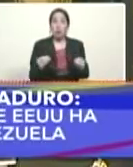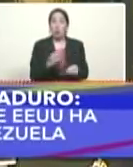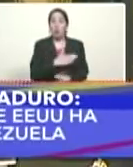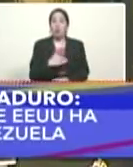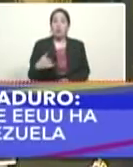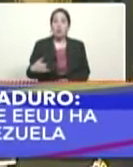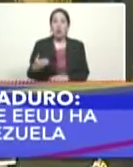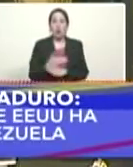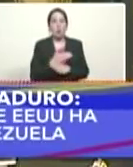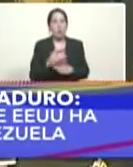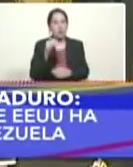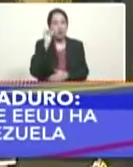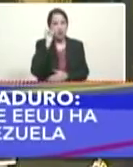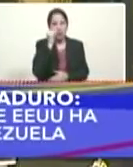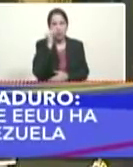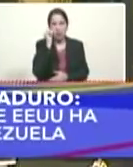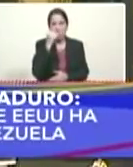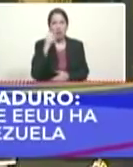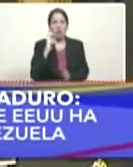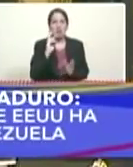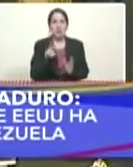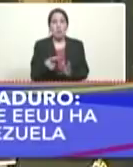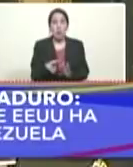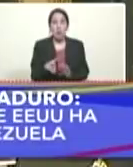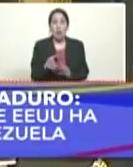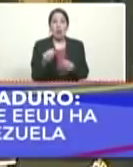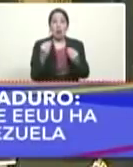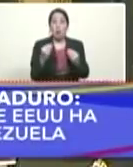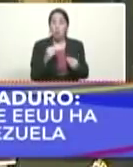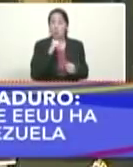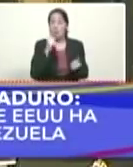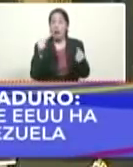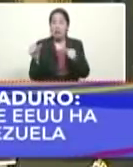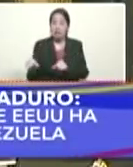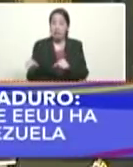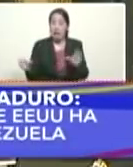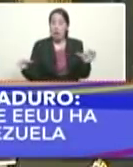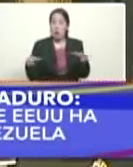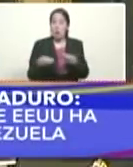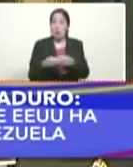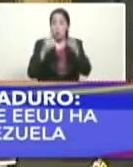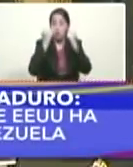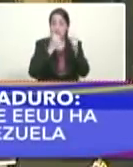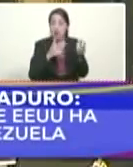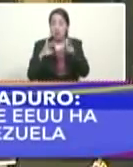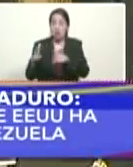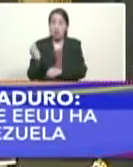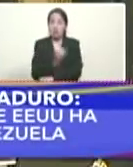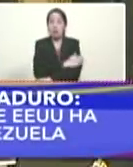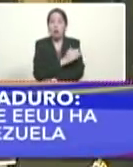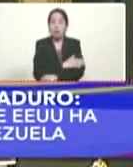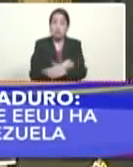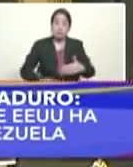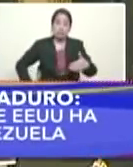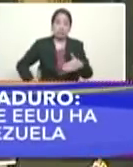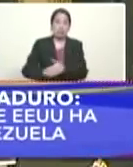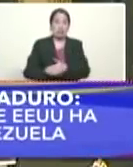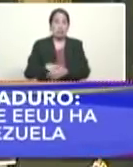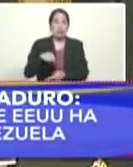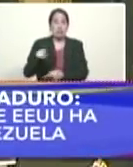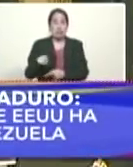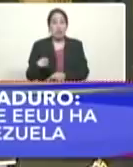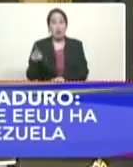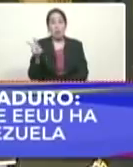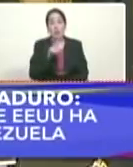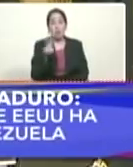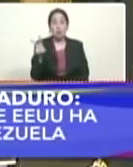hasta dónde llega la maldad terroristas de estos grupos golpistas de la derecha de la ultraderecha